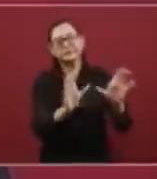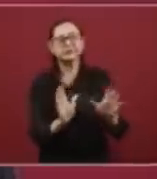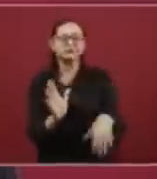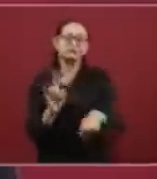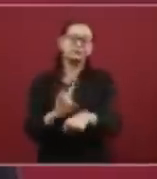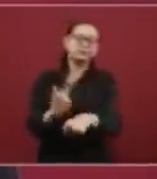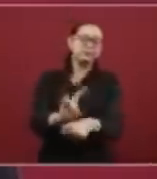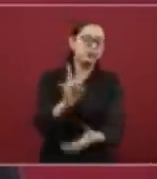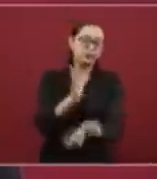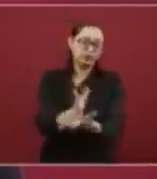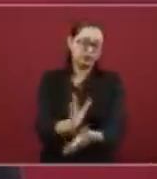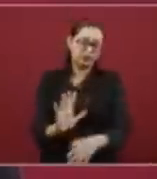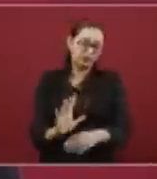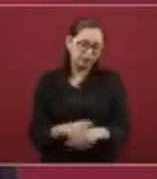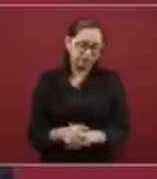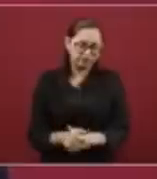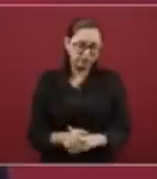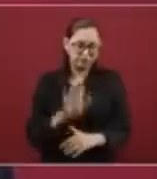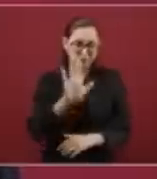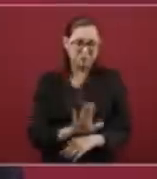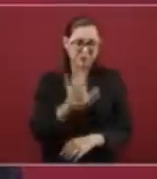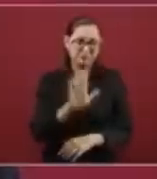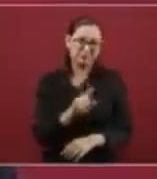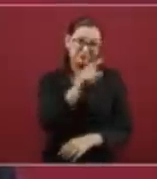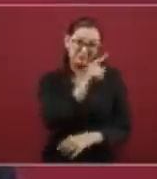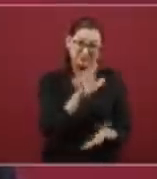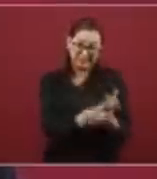pues son como alcahuetes.